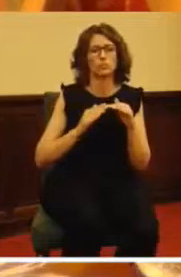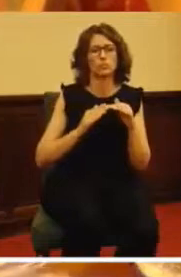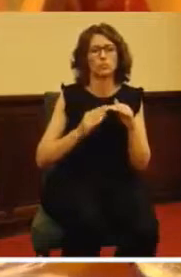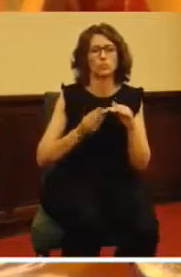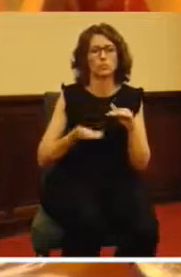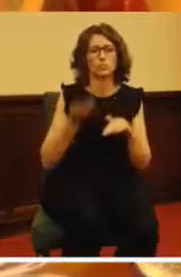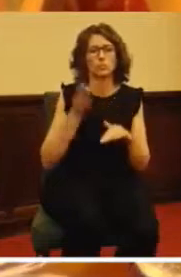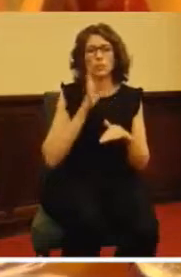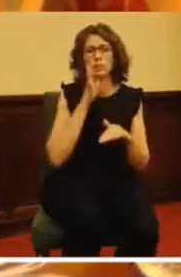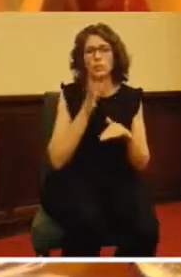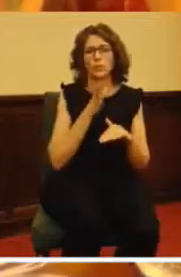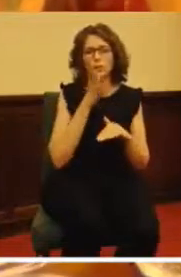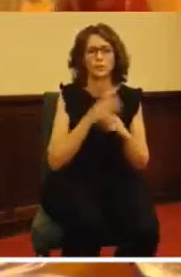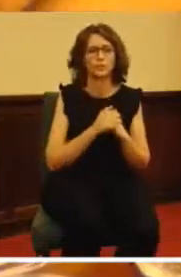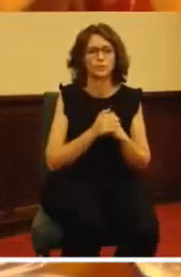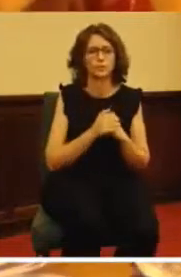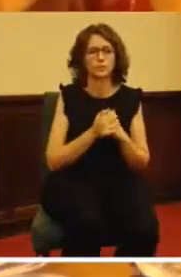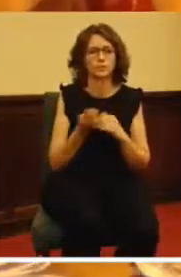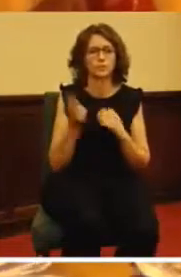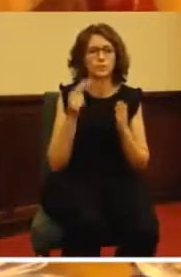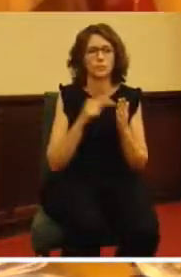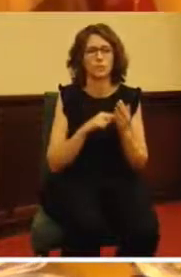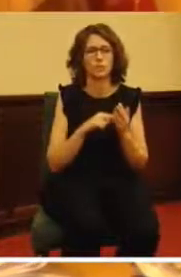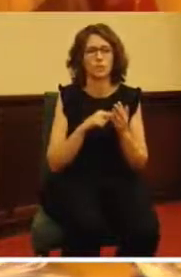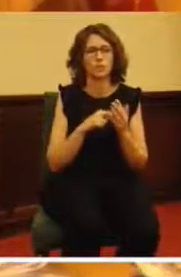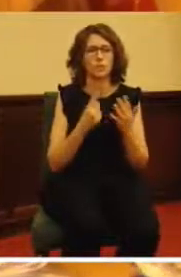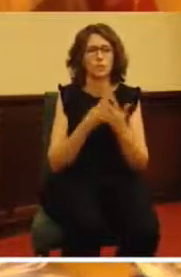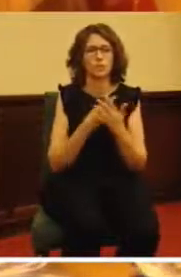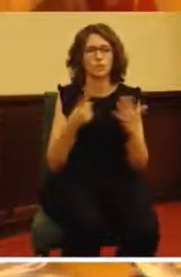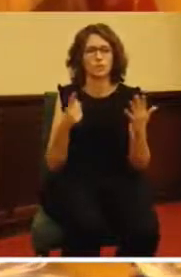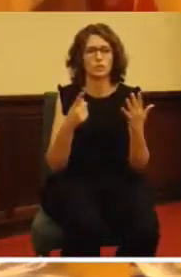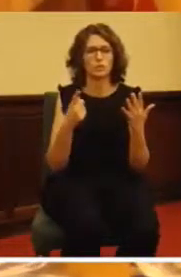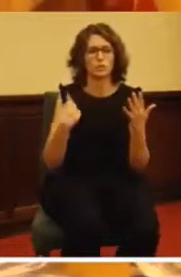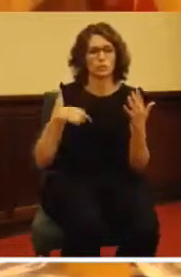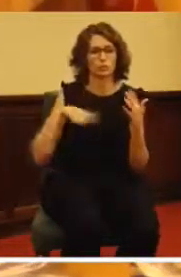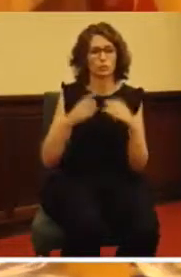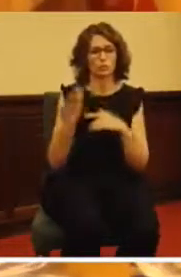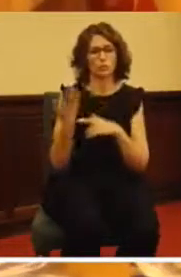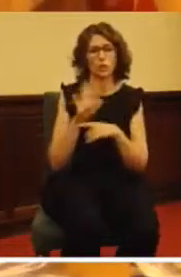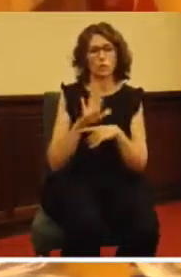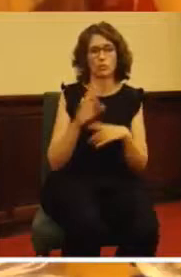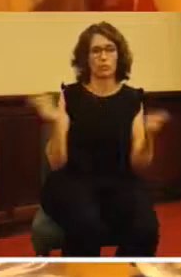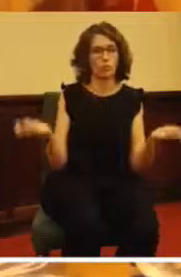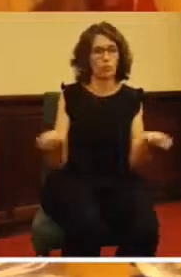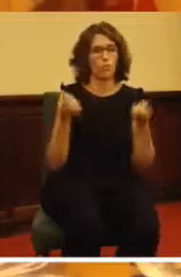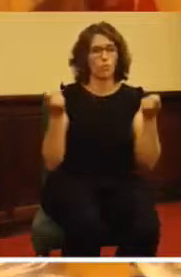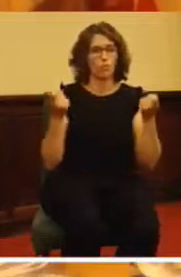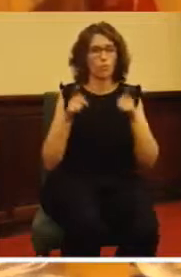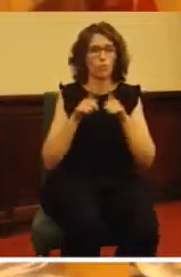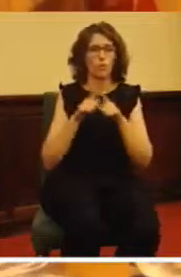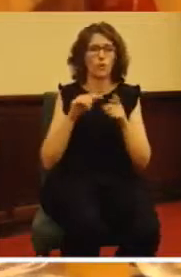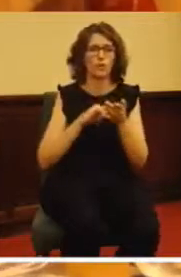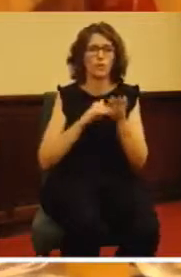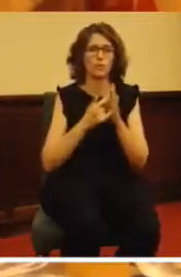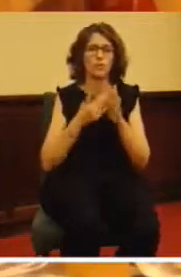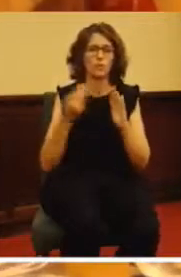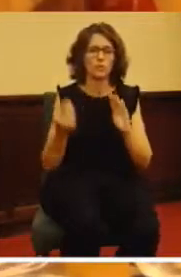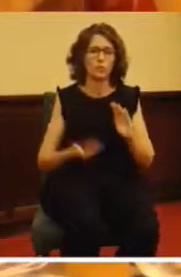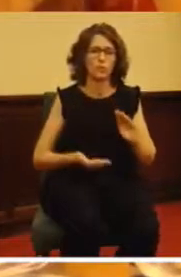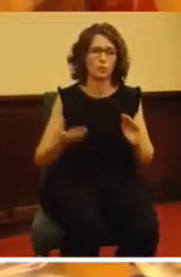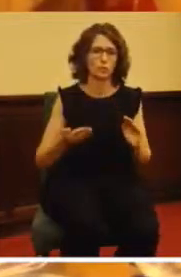pues que en 2016 es cierto que el equipo de gobierno anunciamos a bombo y platillo pues una medida